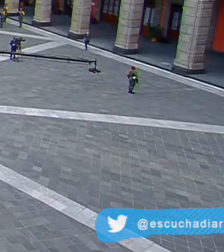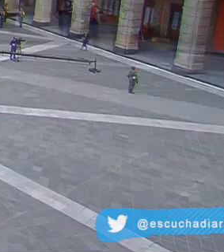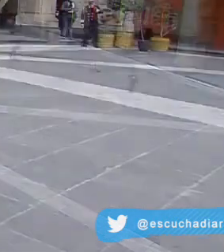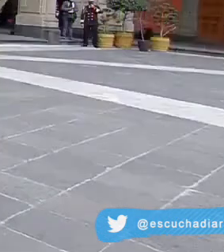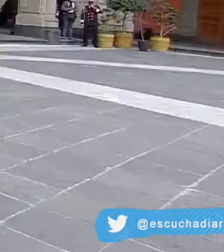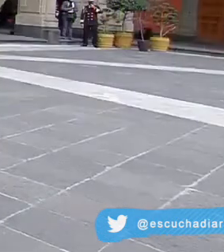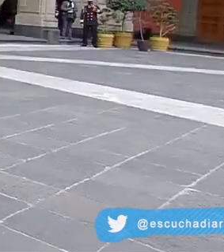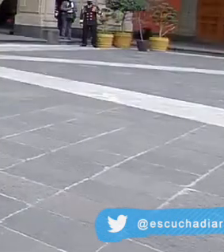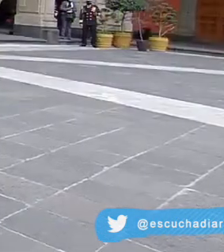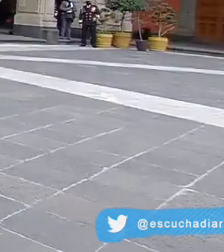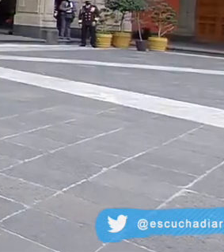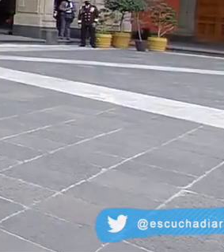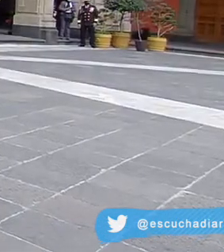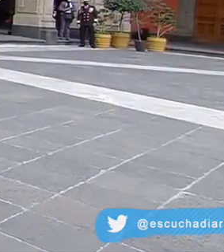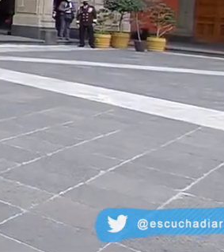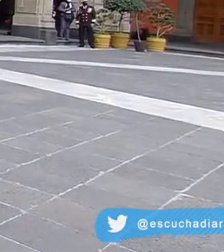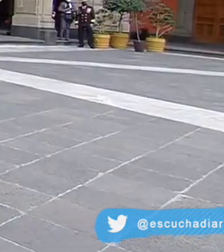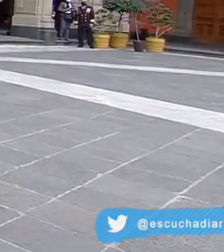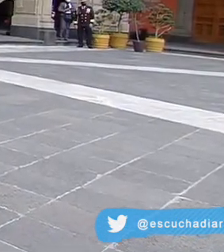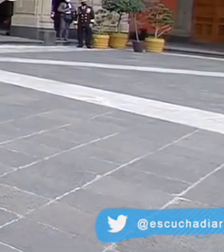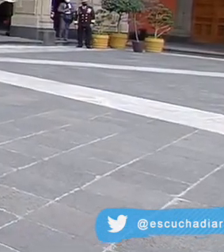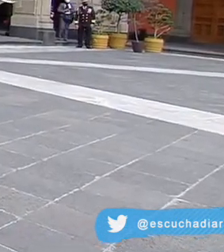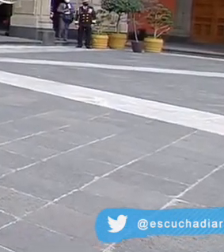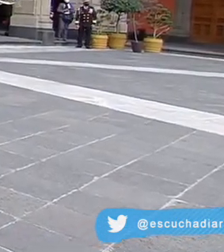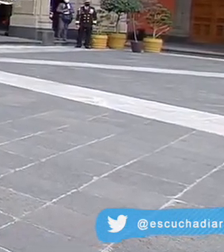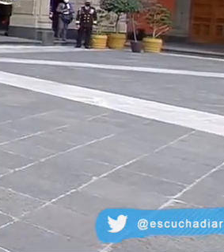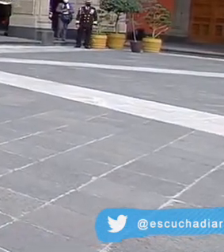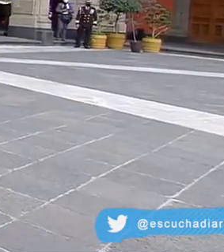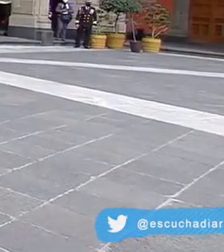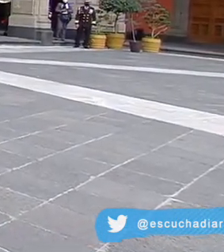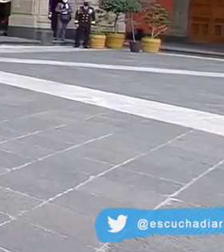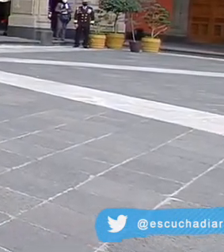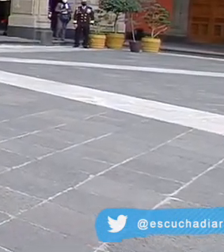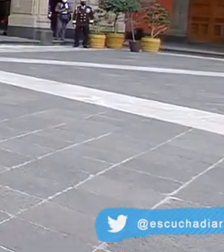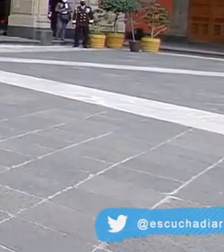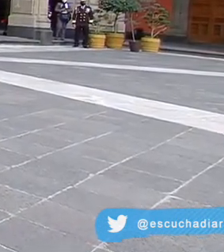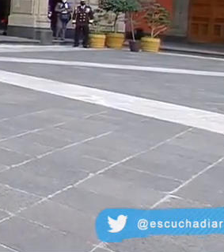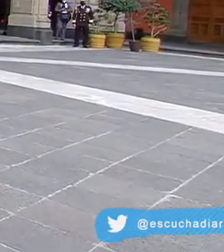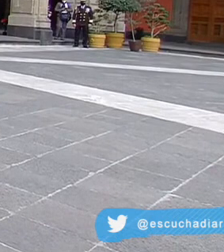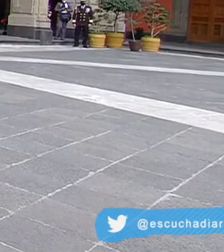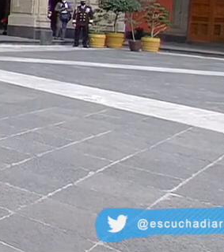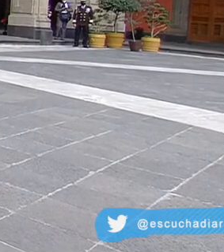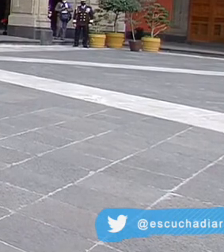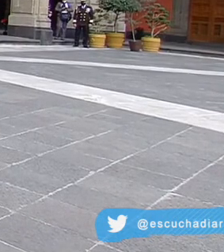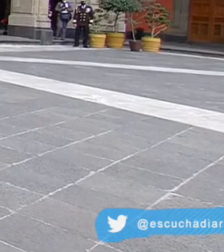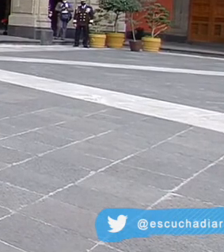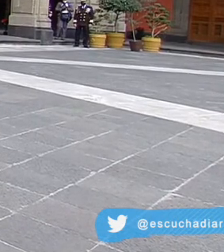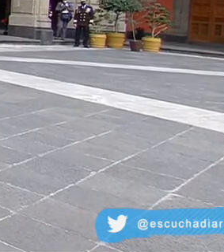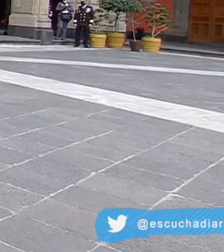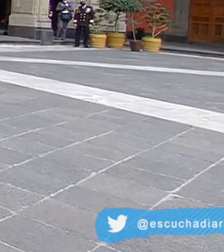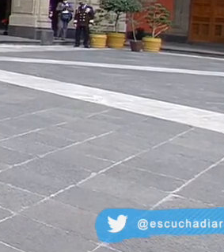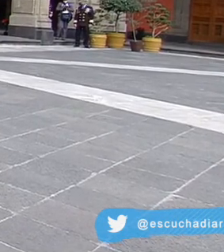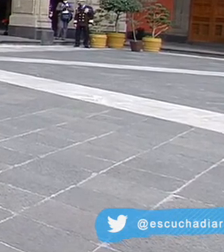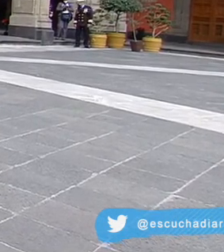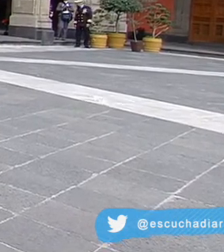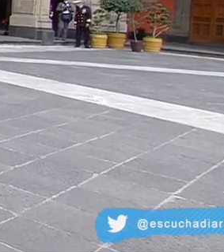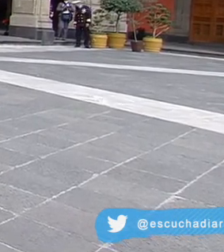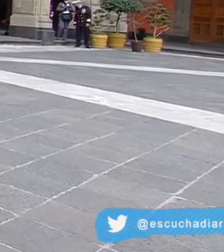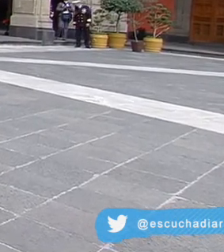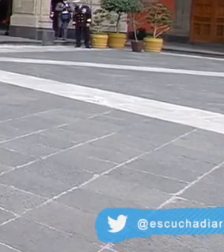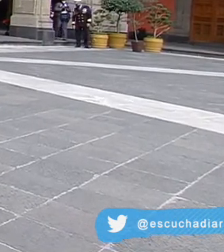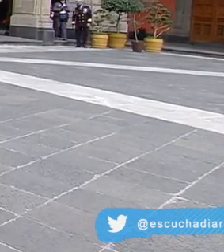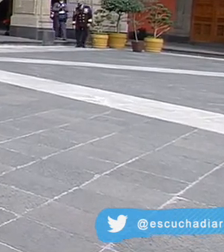Muy buenas tardes. Se encuentra en el patio central de Palacio Nacional el presidente constitucional de los Estados Unidos